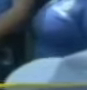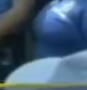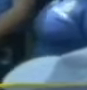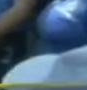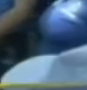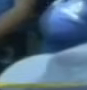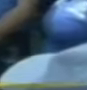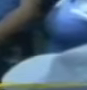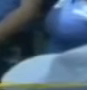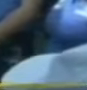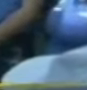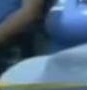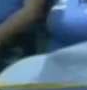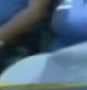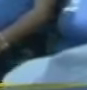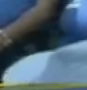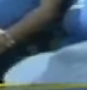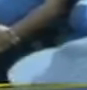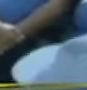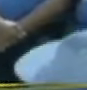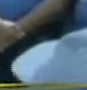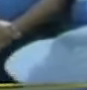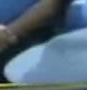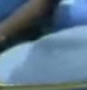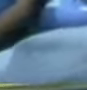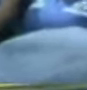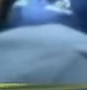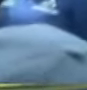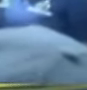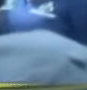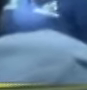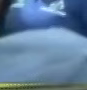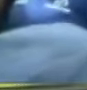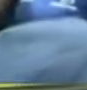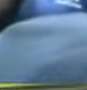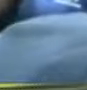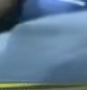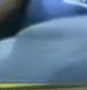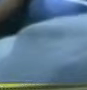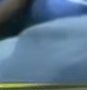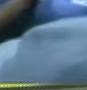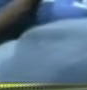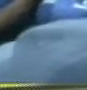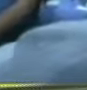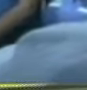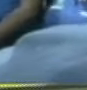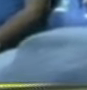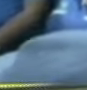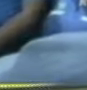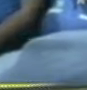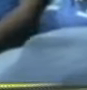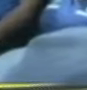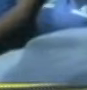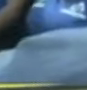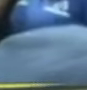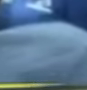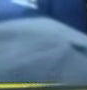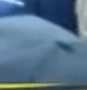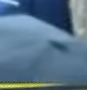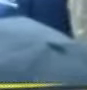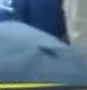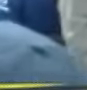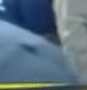judíos el fascismo y el nazismo no llegará a Venezuela ni el capitalismo salvaje aquí lo que vamos es a